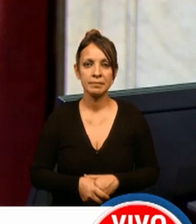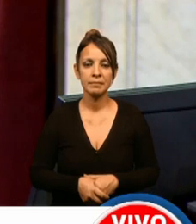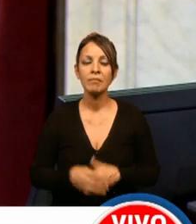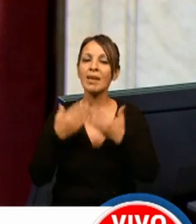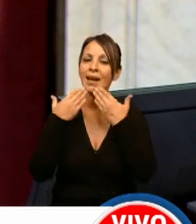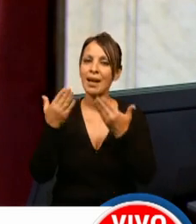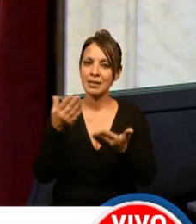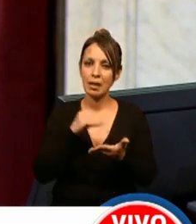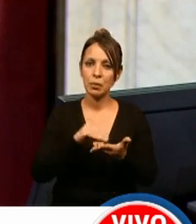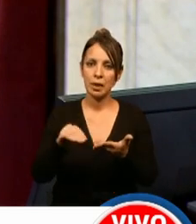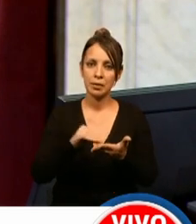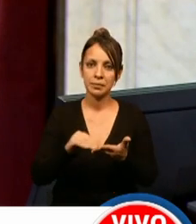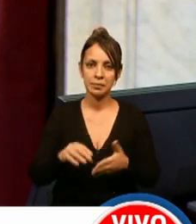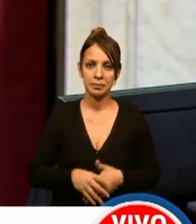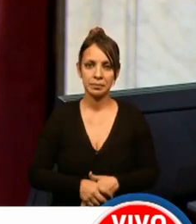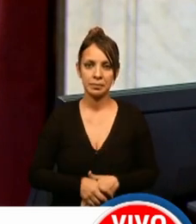gracias diputado